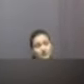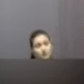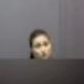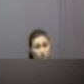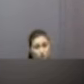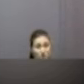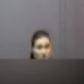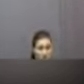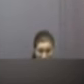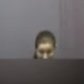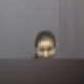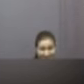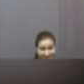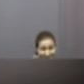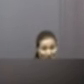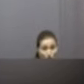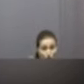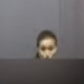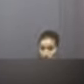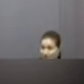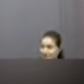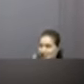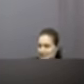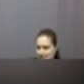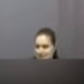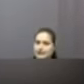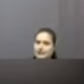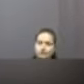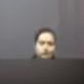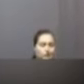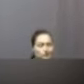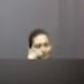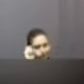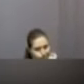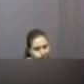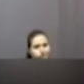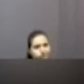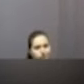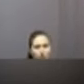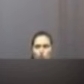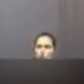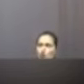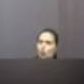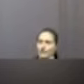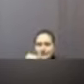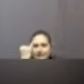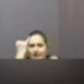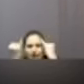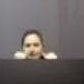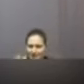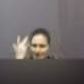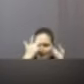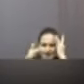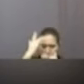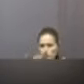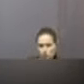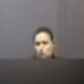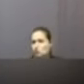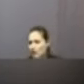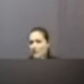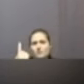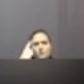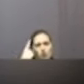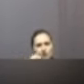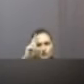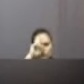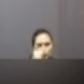régimen fiscal particularmente siempre aquí en este escenario yo he hablado que hay que trabajar